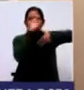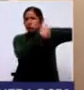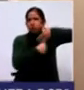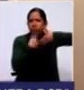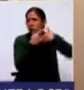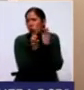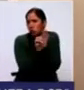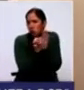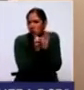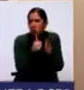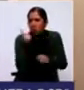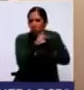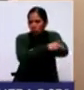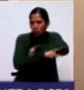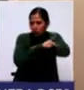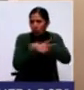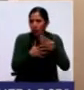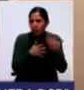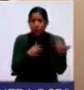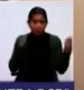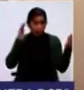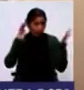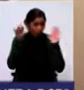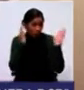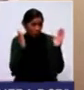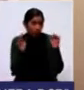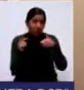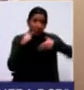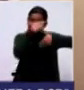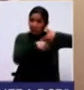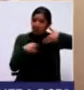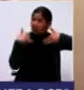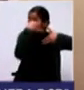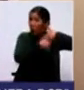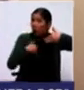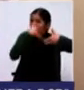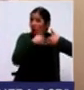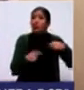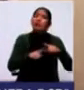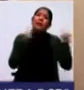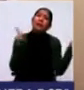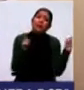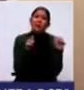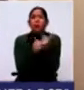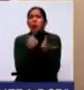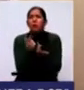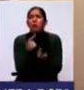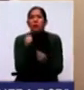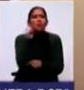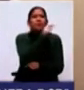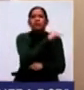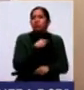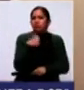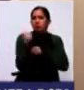que se están estableciendo en nuestro estado, ¿se comparan, son parecidas, difieren mucho quizás de aquellos requisitos que están exigiendo